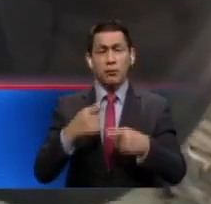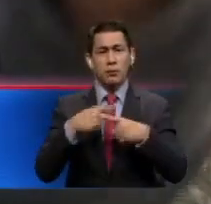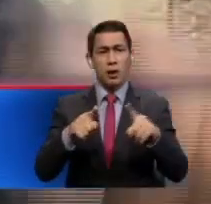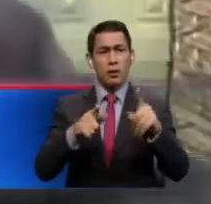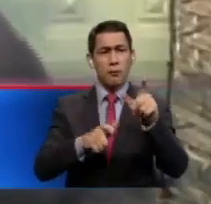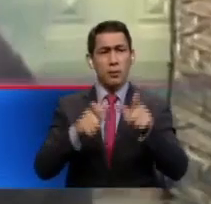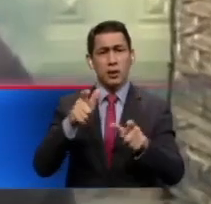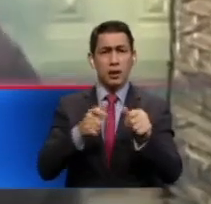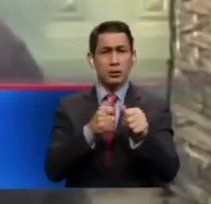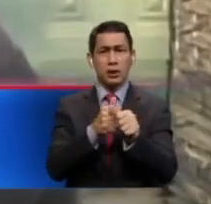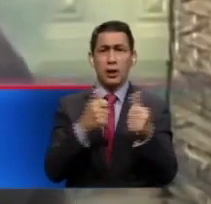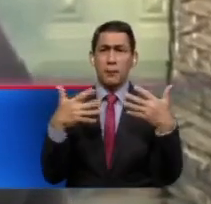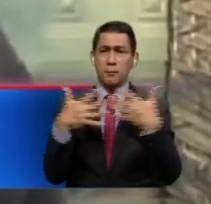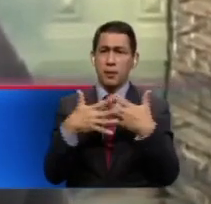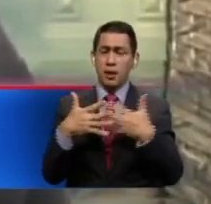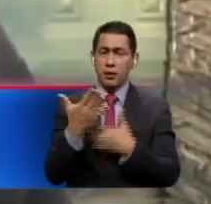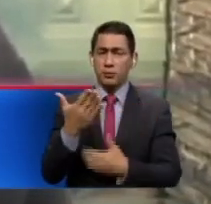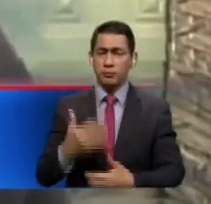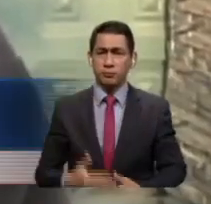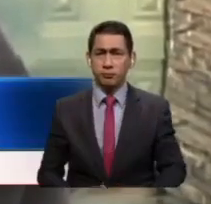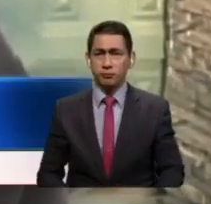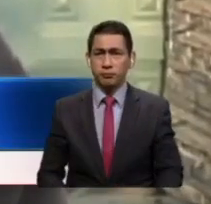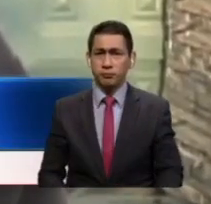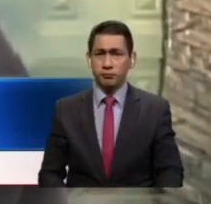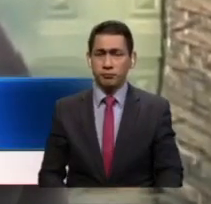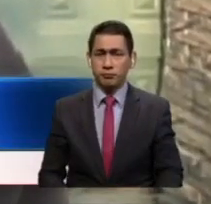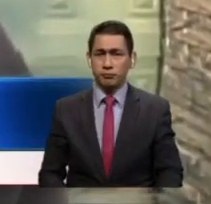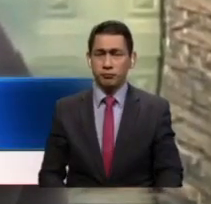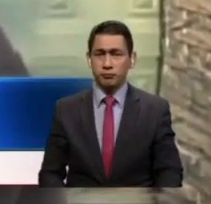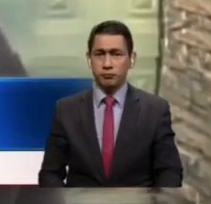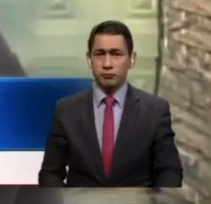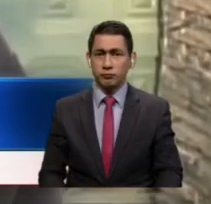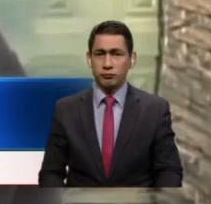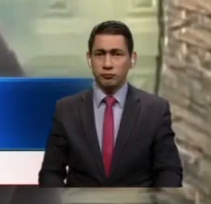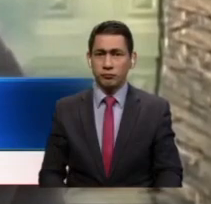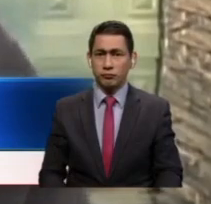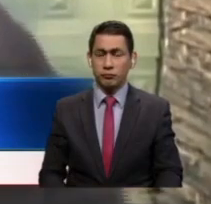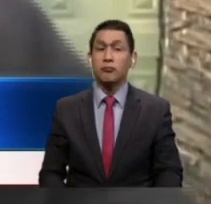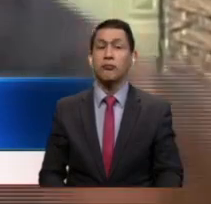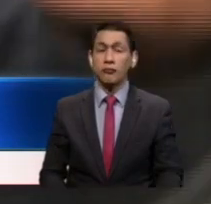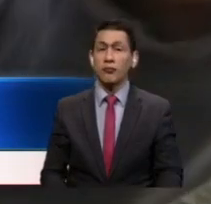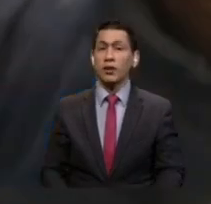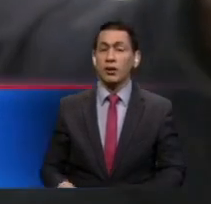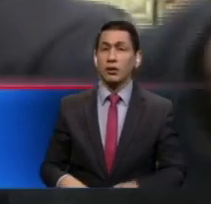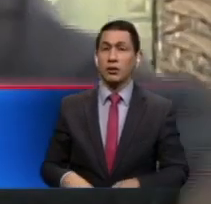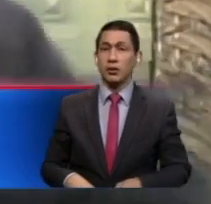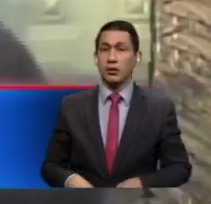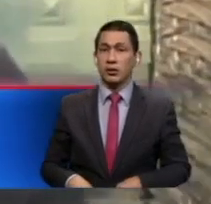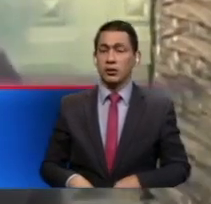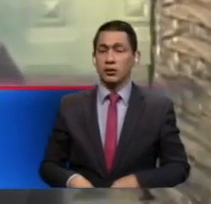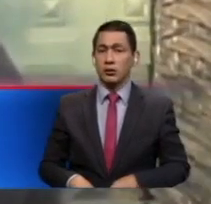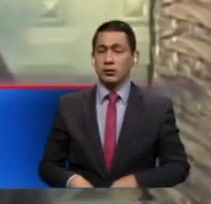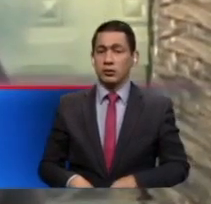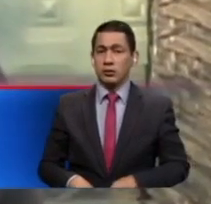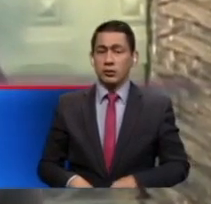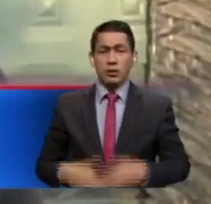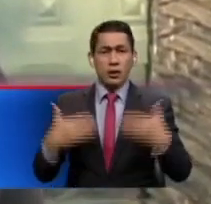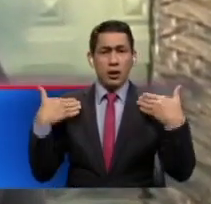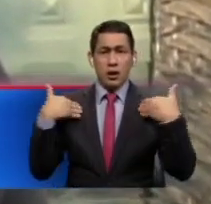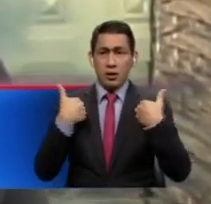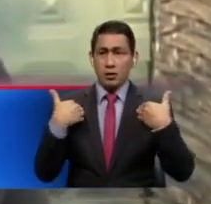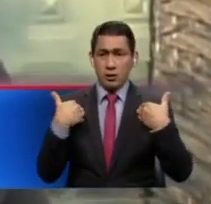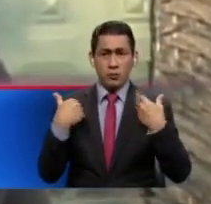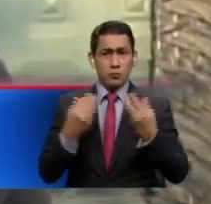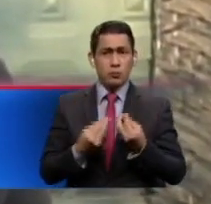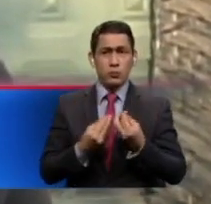la parte de las casas de acá atrás de nosotros estamos ubicados y también pues lo que es animalitos se quemaron